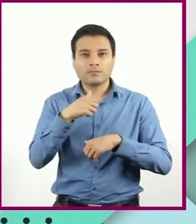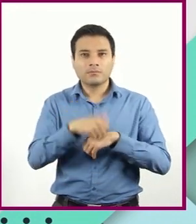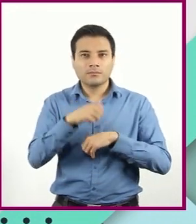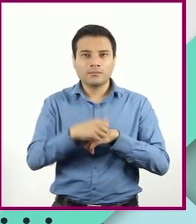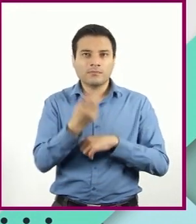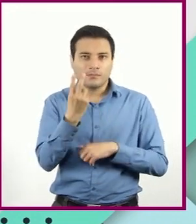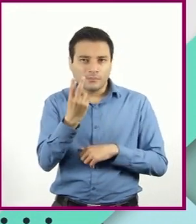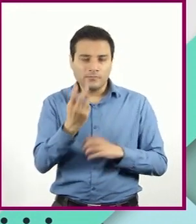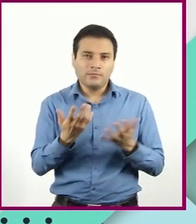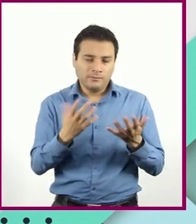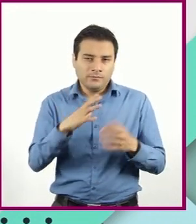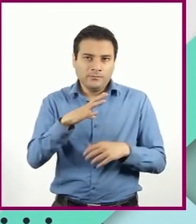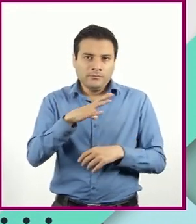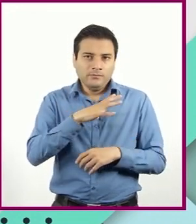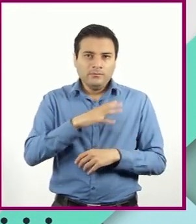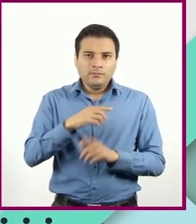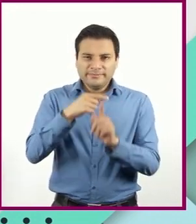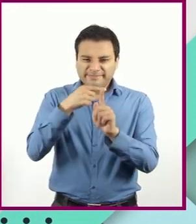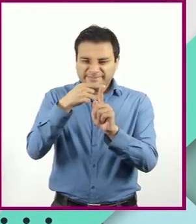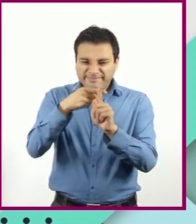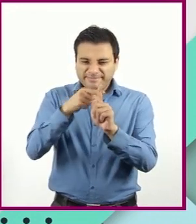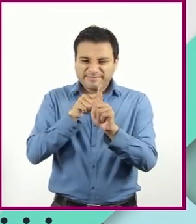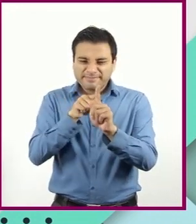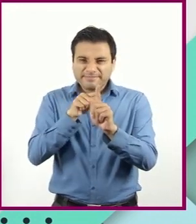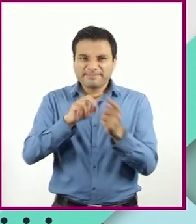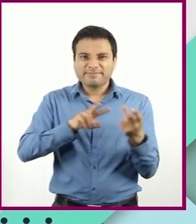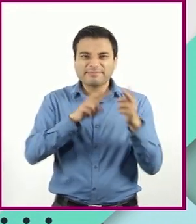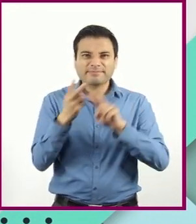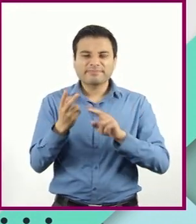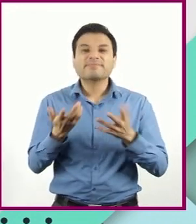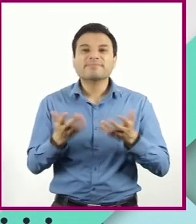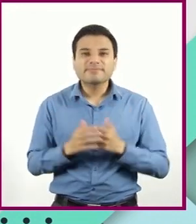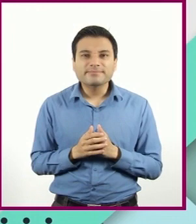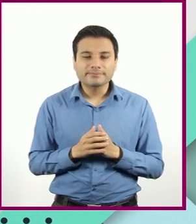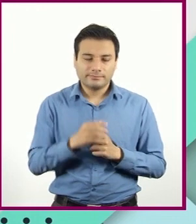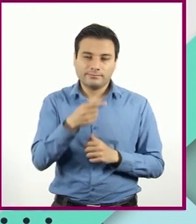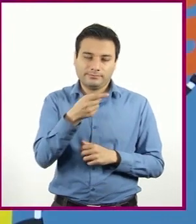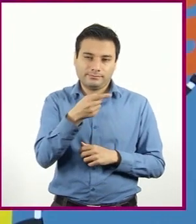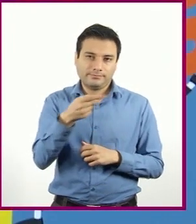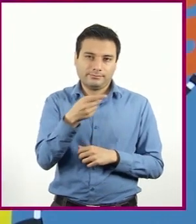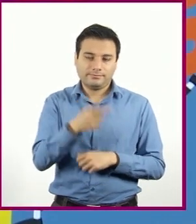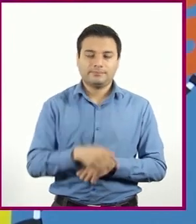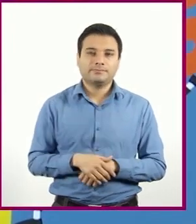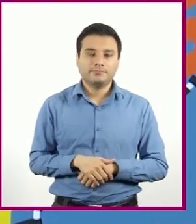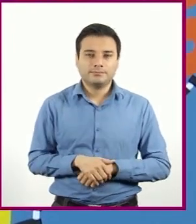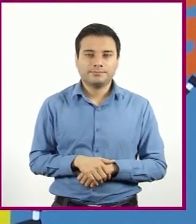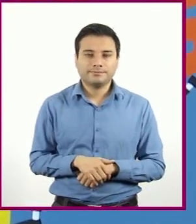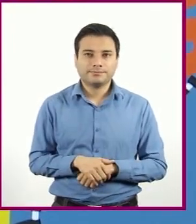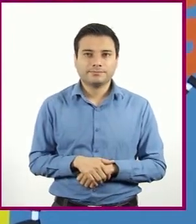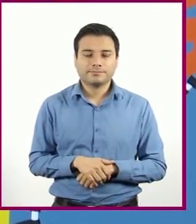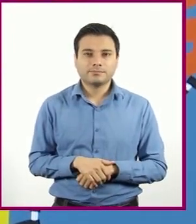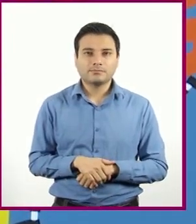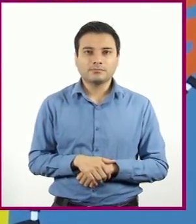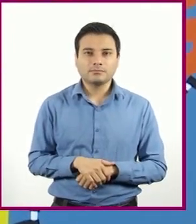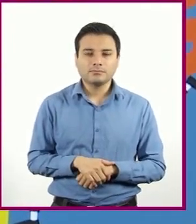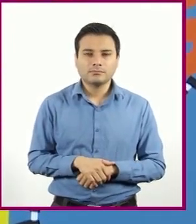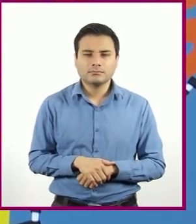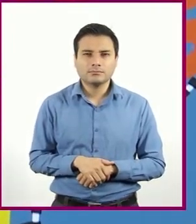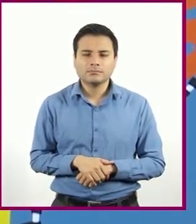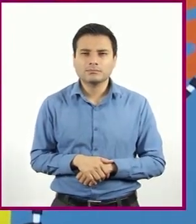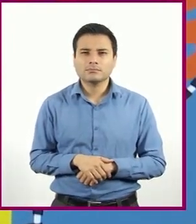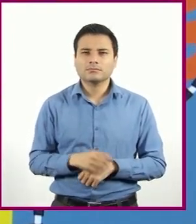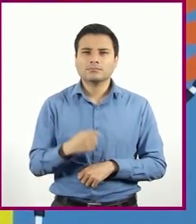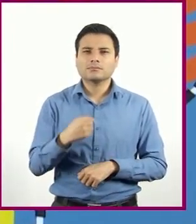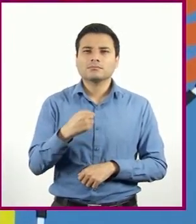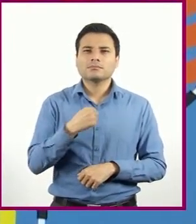suma. Sabemos que la operación inversa a la adición es la sustracción. Una manera de eliminar este término